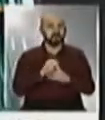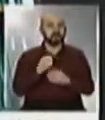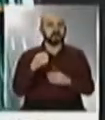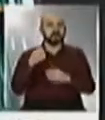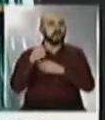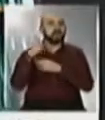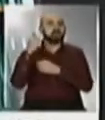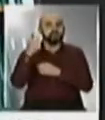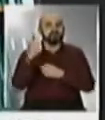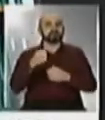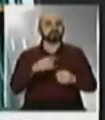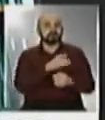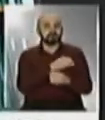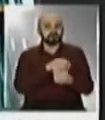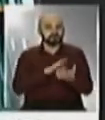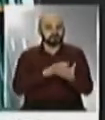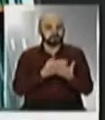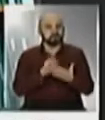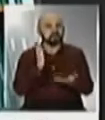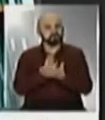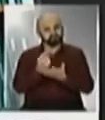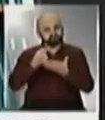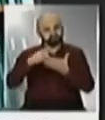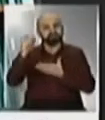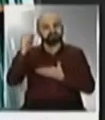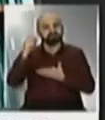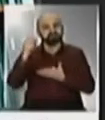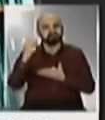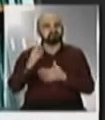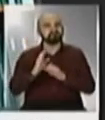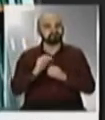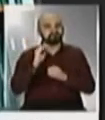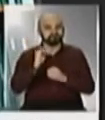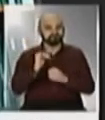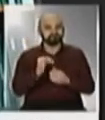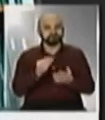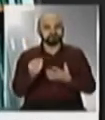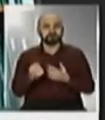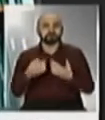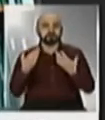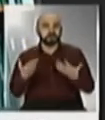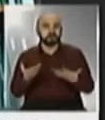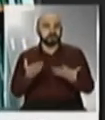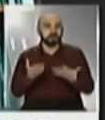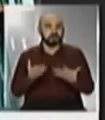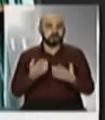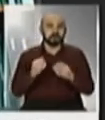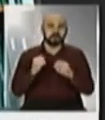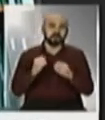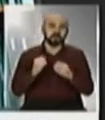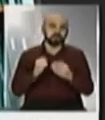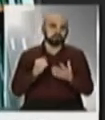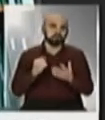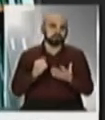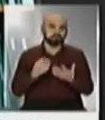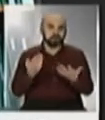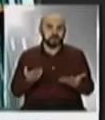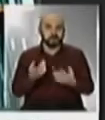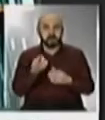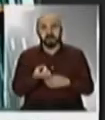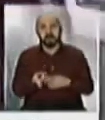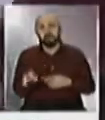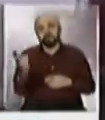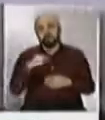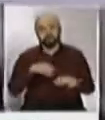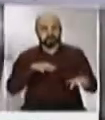autoridad sanitaria es la que tiene que dar el visto bueno para poder retomar